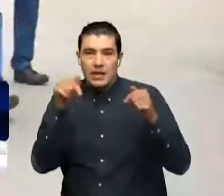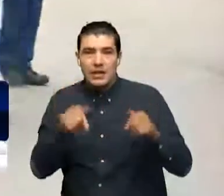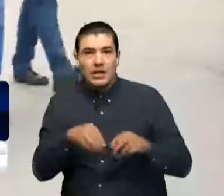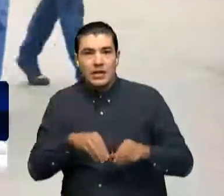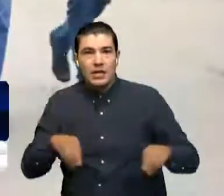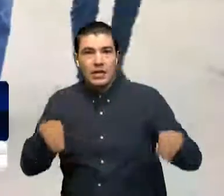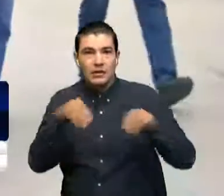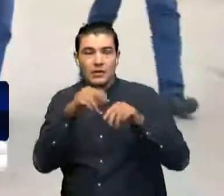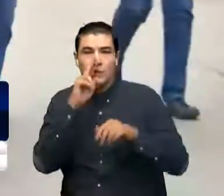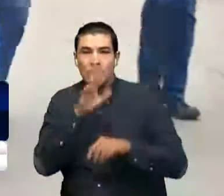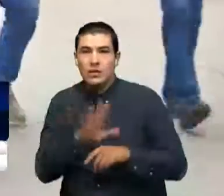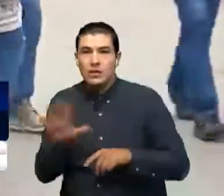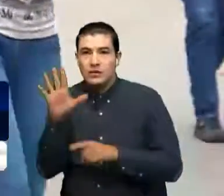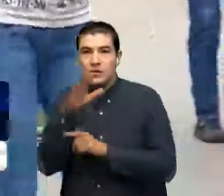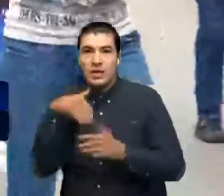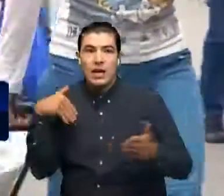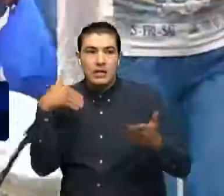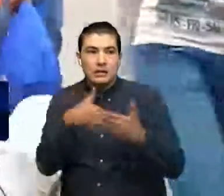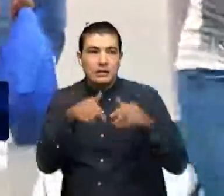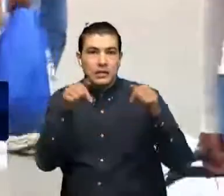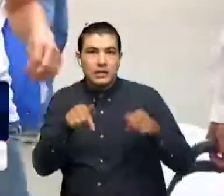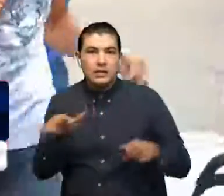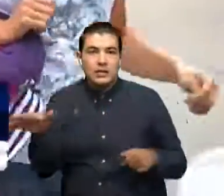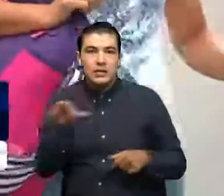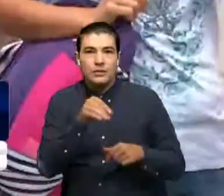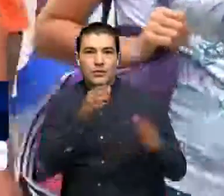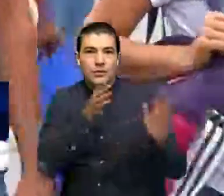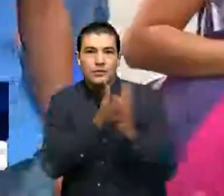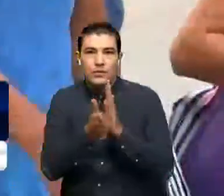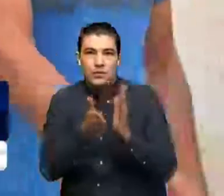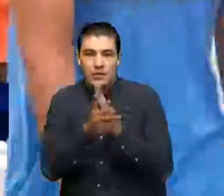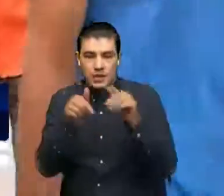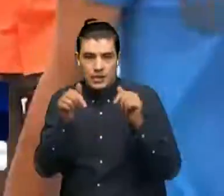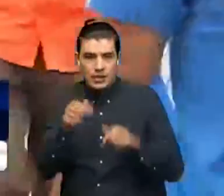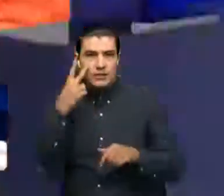toda la información. Pilar, siga usted con más información del área metropolitana de Cúcuta.